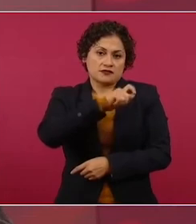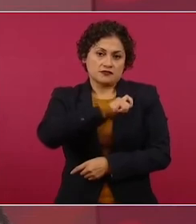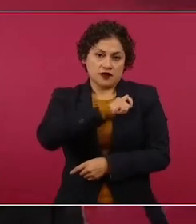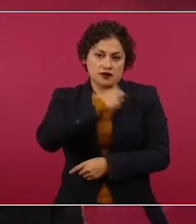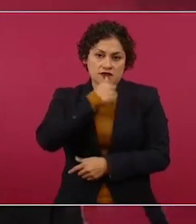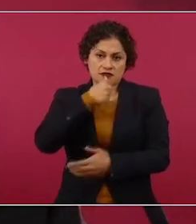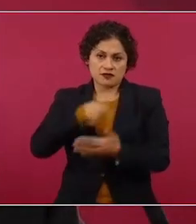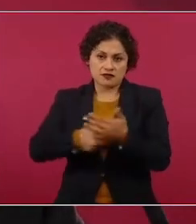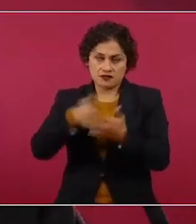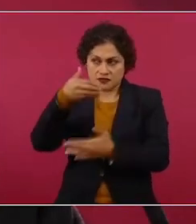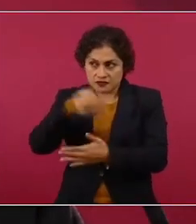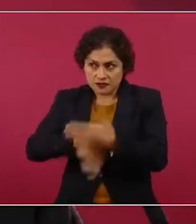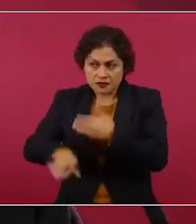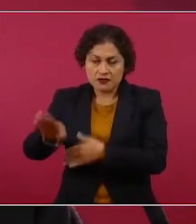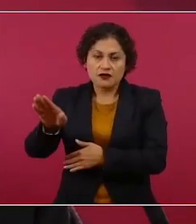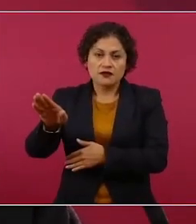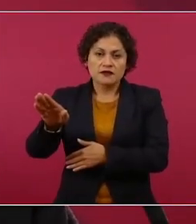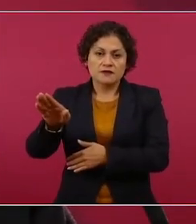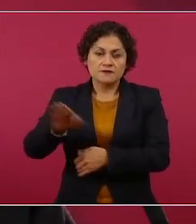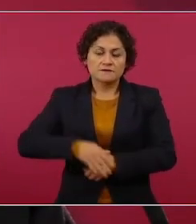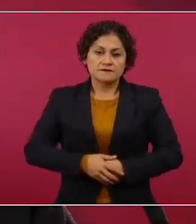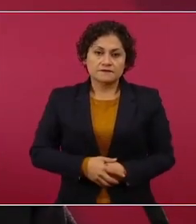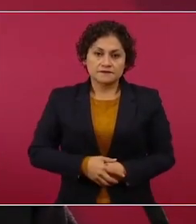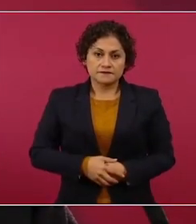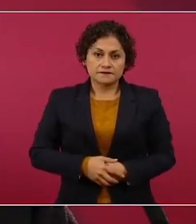y ni siquiera